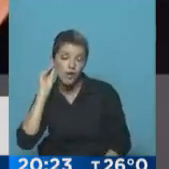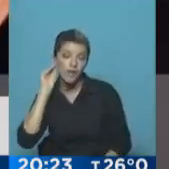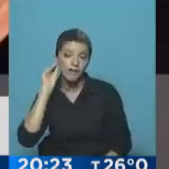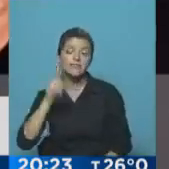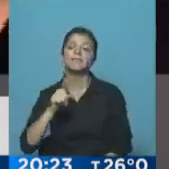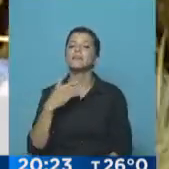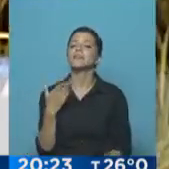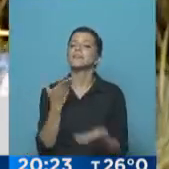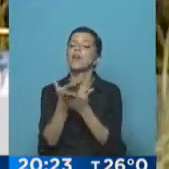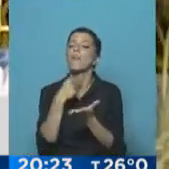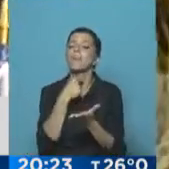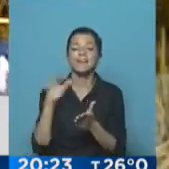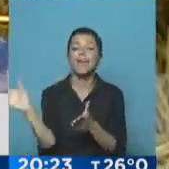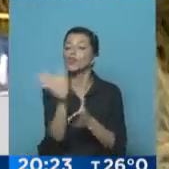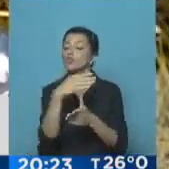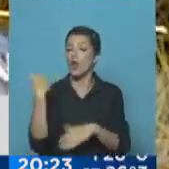los argentinos,